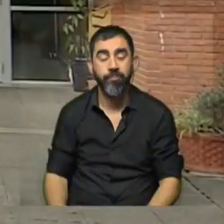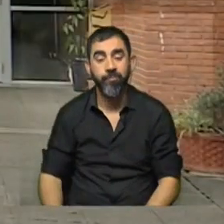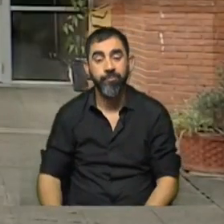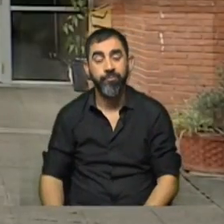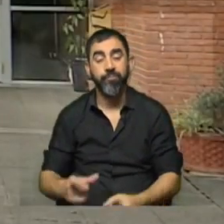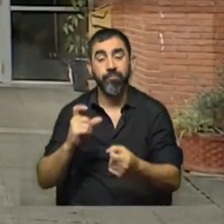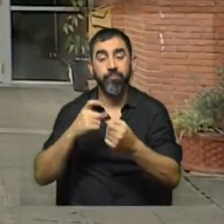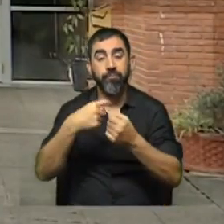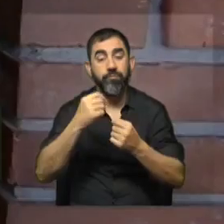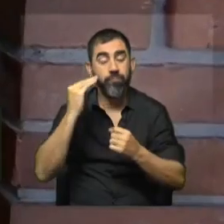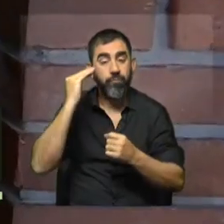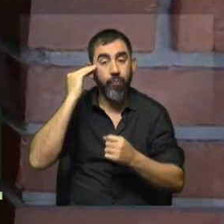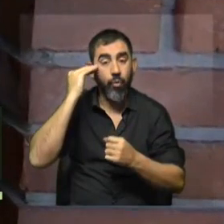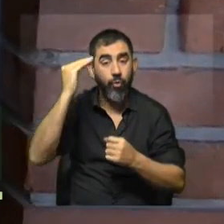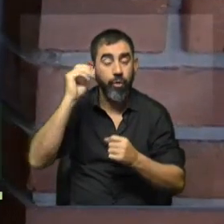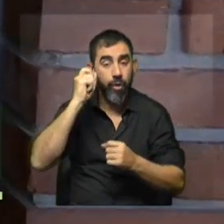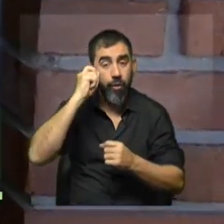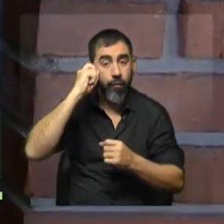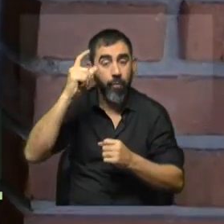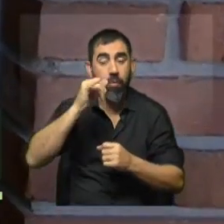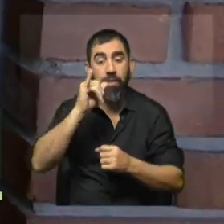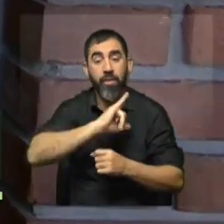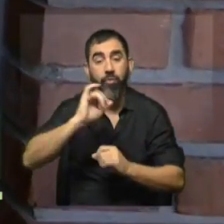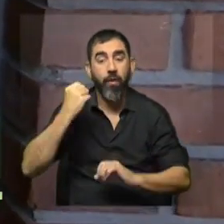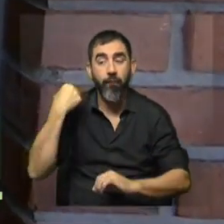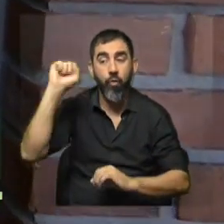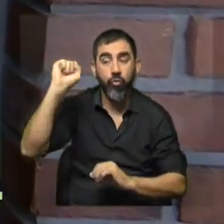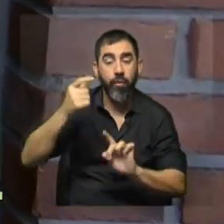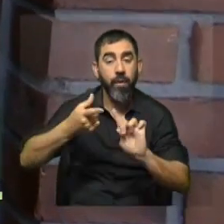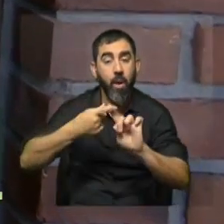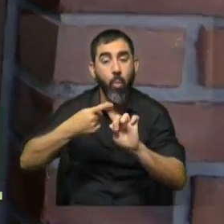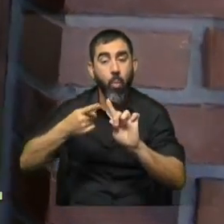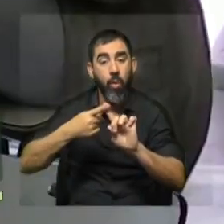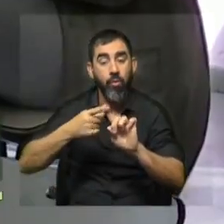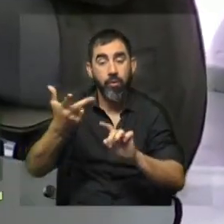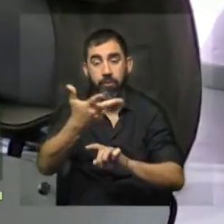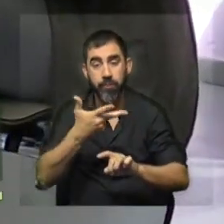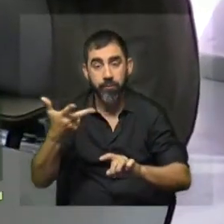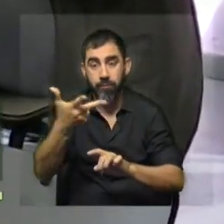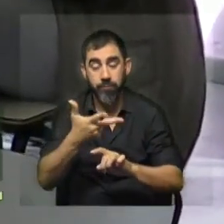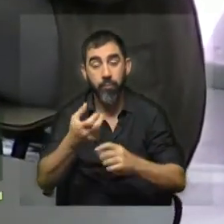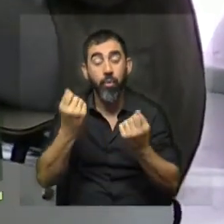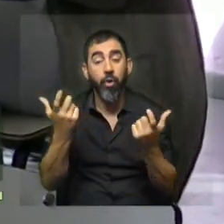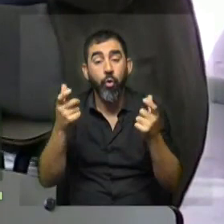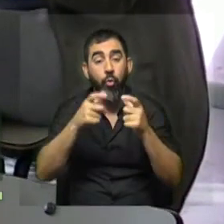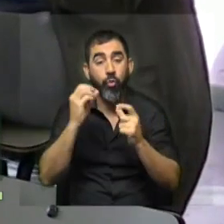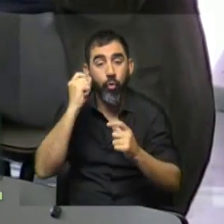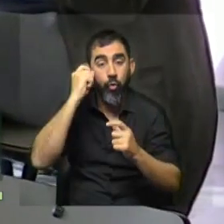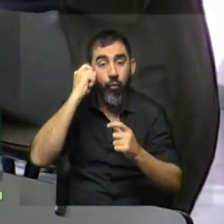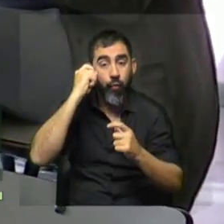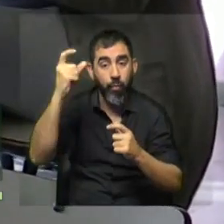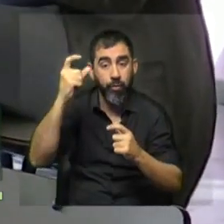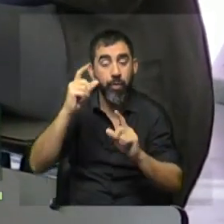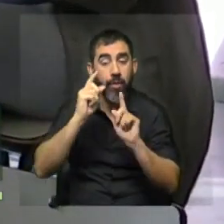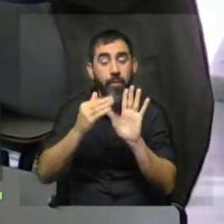El Sindicato Docente de Formación en Educación denuncia la violación del acuerdo alcanzado en la tripartita porque el Consejo de Formación en Educación